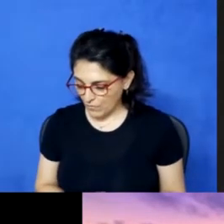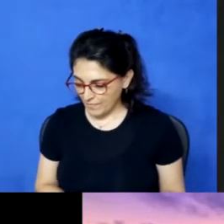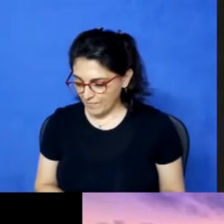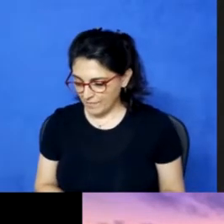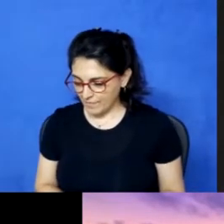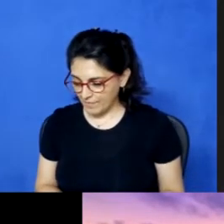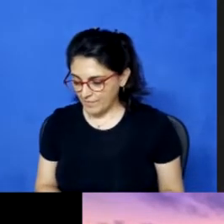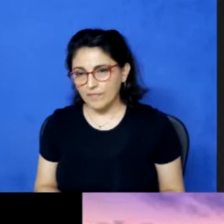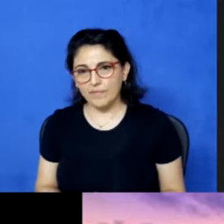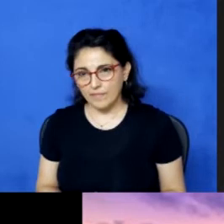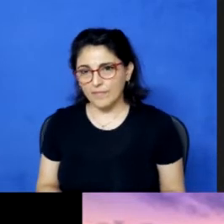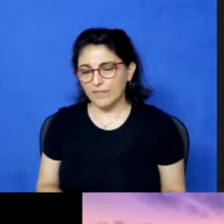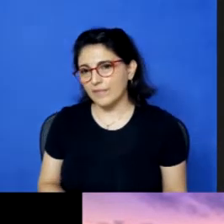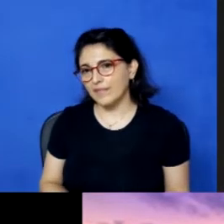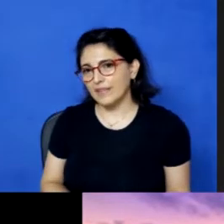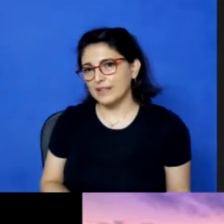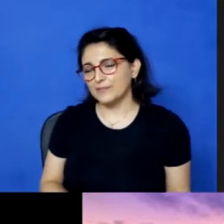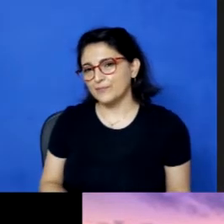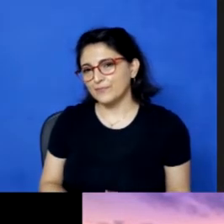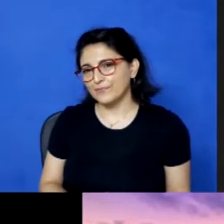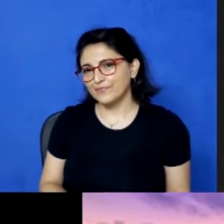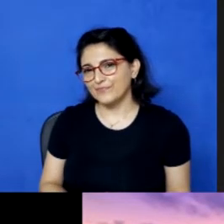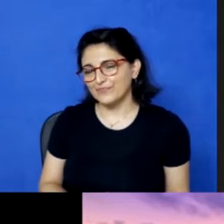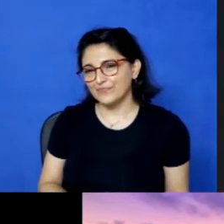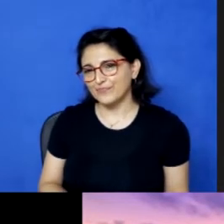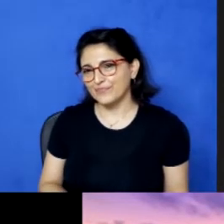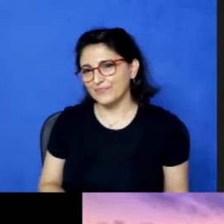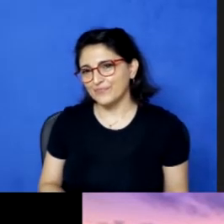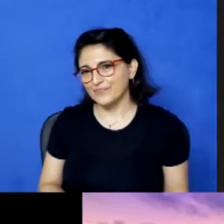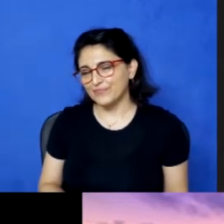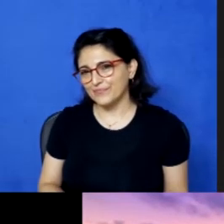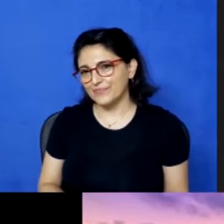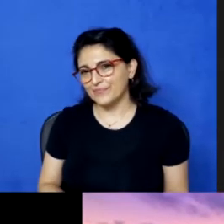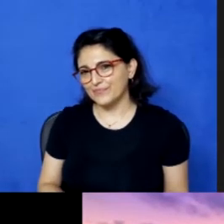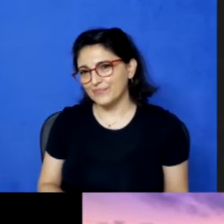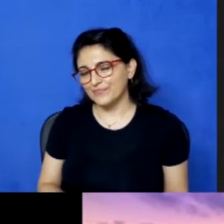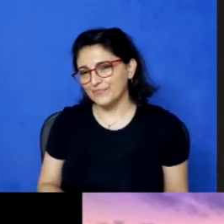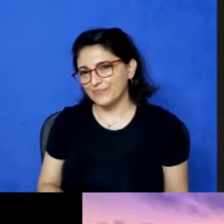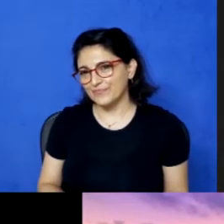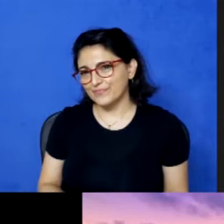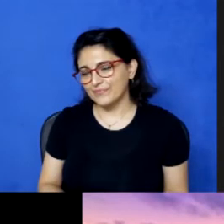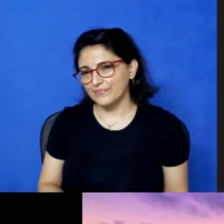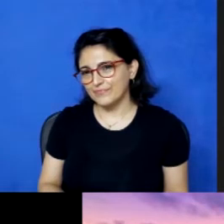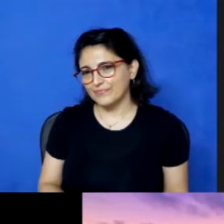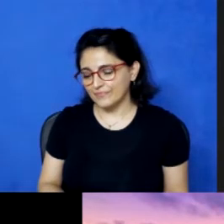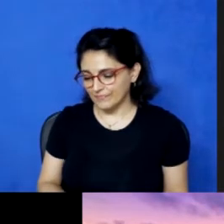que uno se encuentre con uno mismo, solo, en tu casa, aislado, encerrado, lo que fuere.